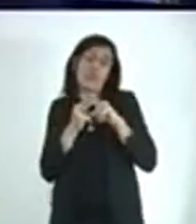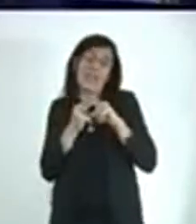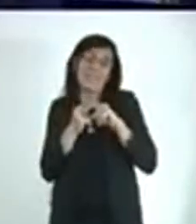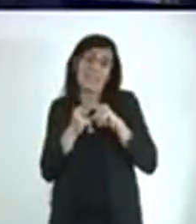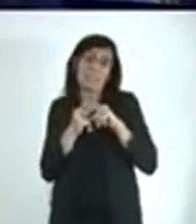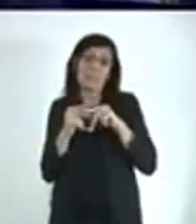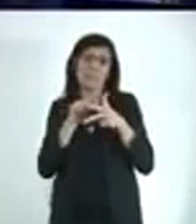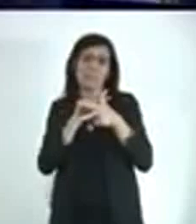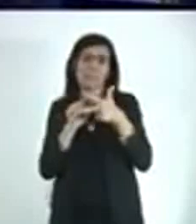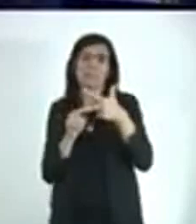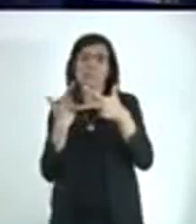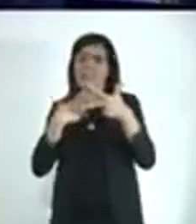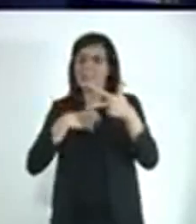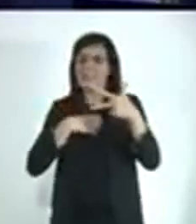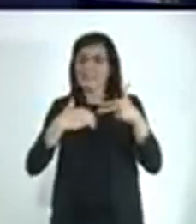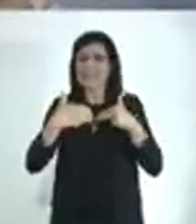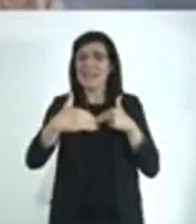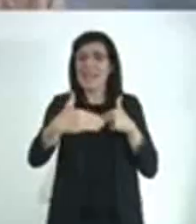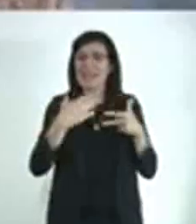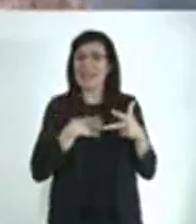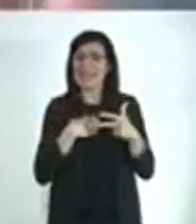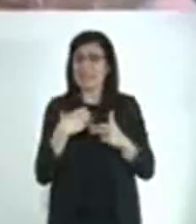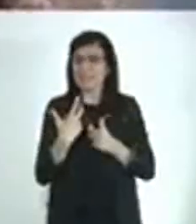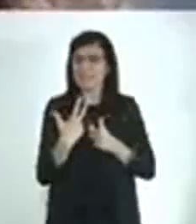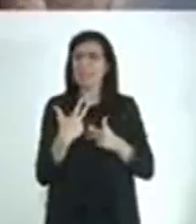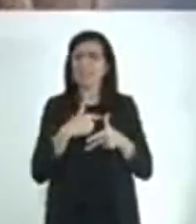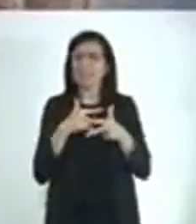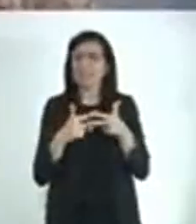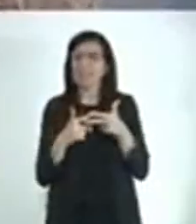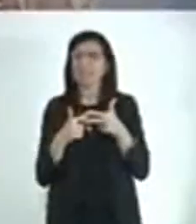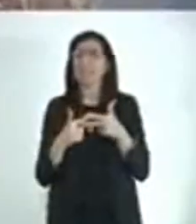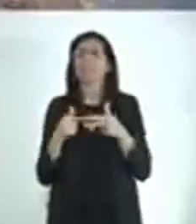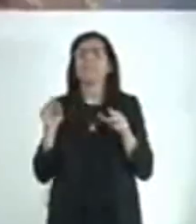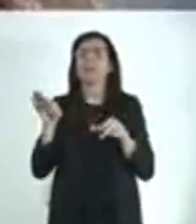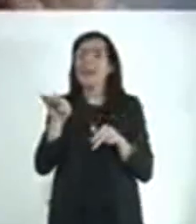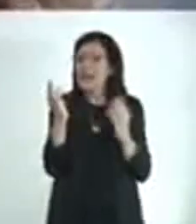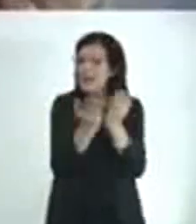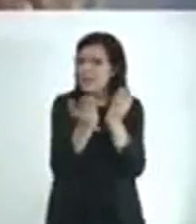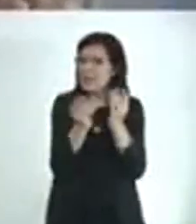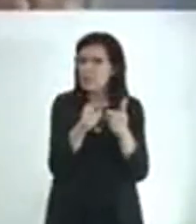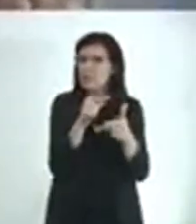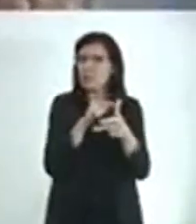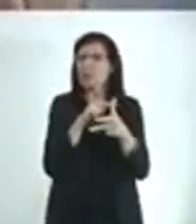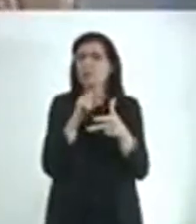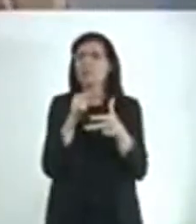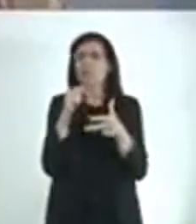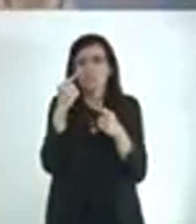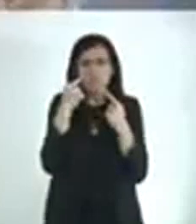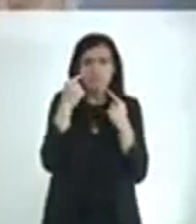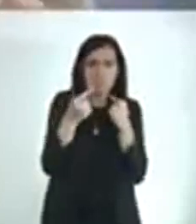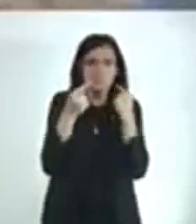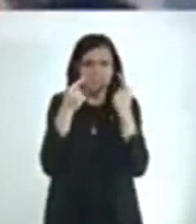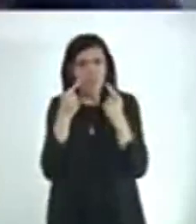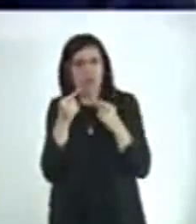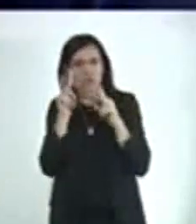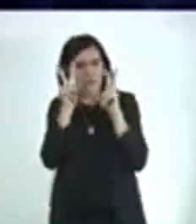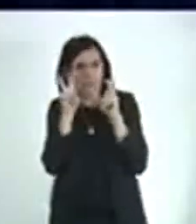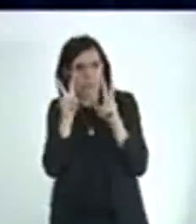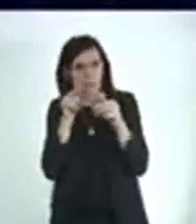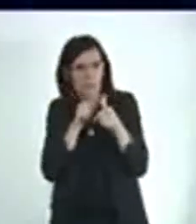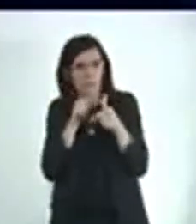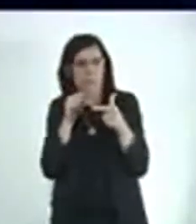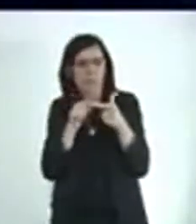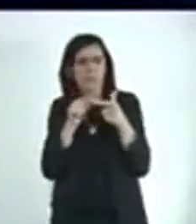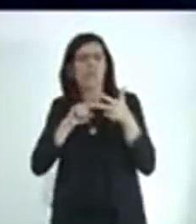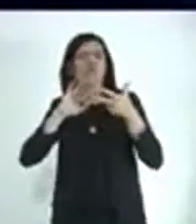3 clases seguidas, consecutivas. Los chicos van abordando de a poco la temática elegida y lo van haciendo con el formato